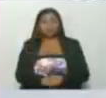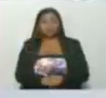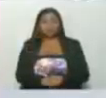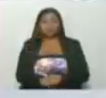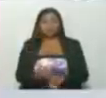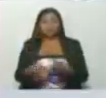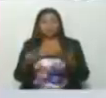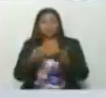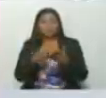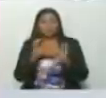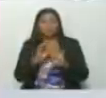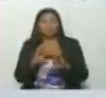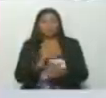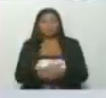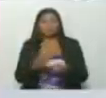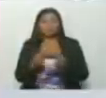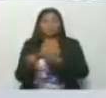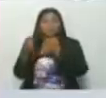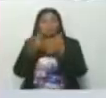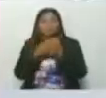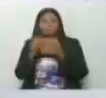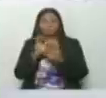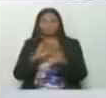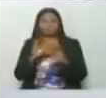un economista doblador así